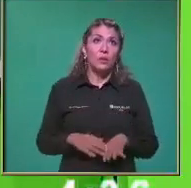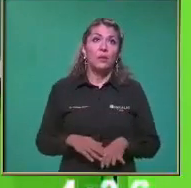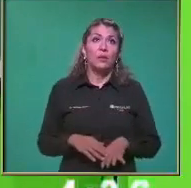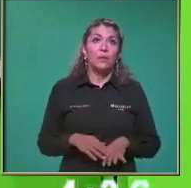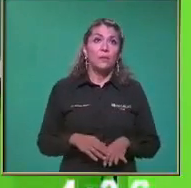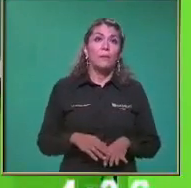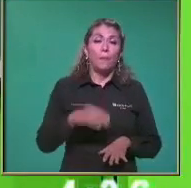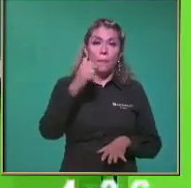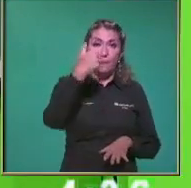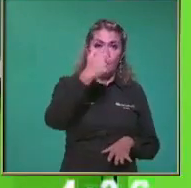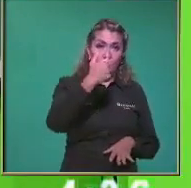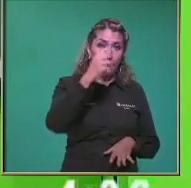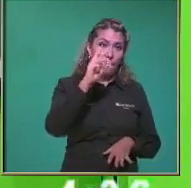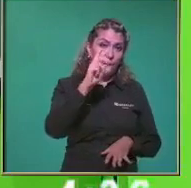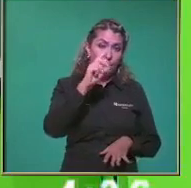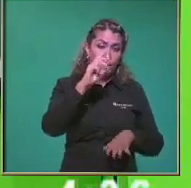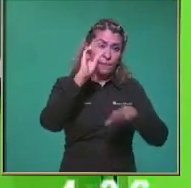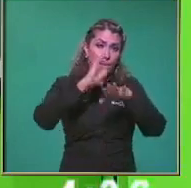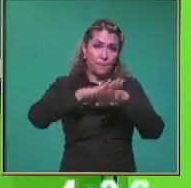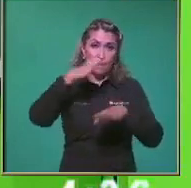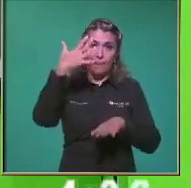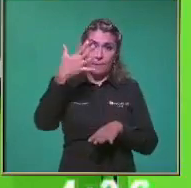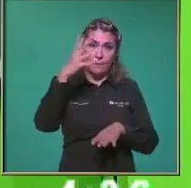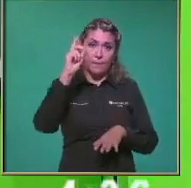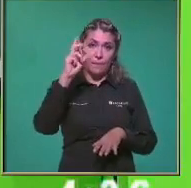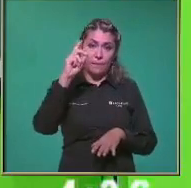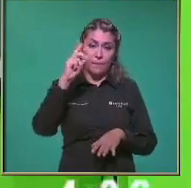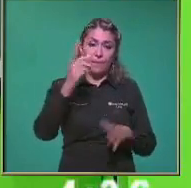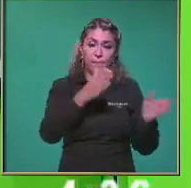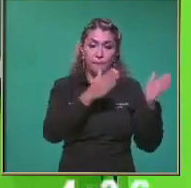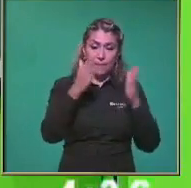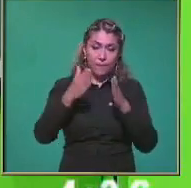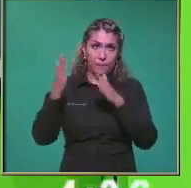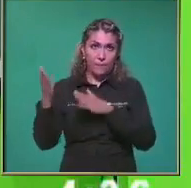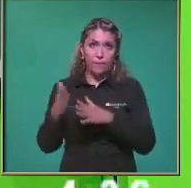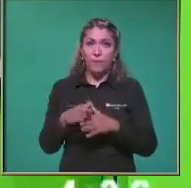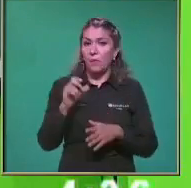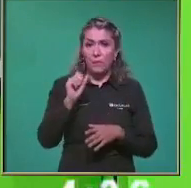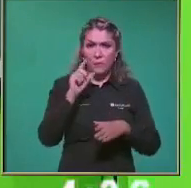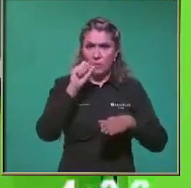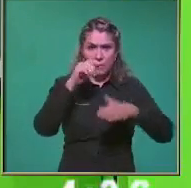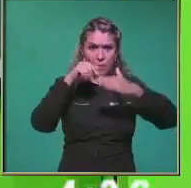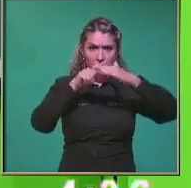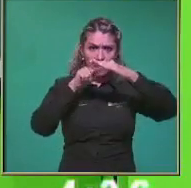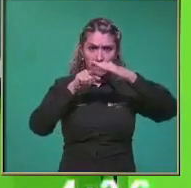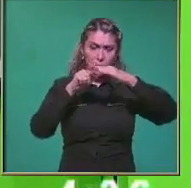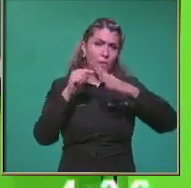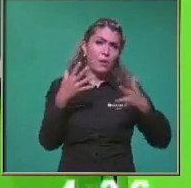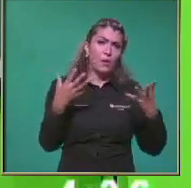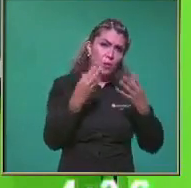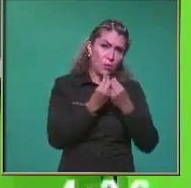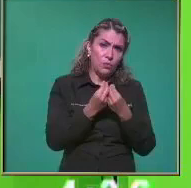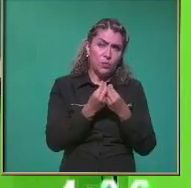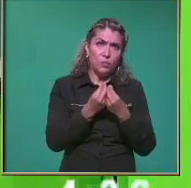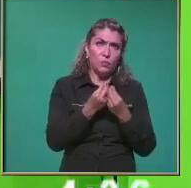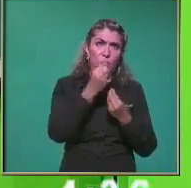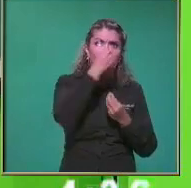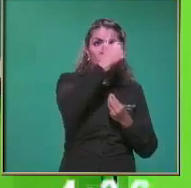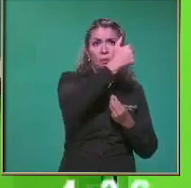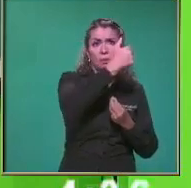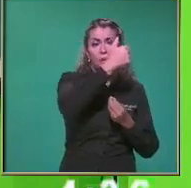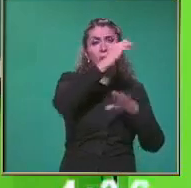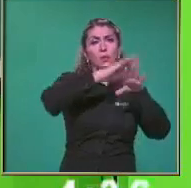6 treintavos más 5 treintavos. ¿Cuánto es eso? Como ya tengo el mismo denominador, pues nada más sumo los numeradores. 5 más 6